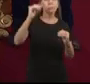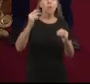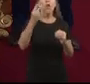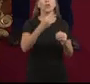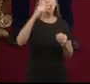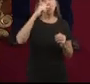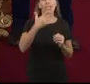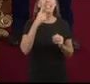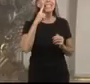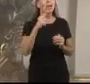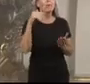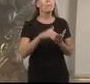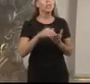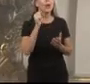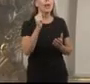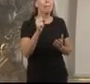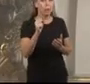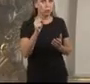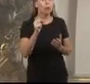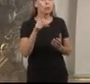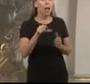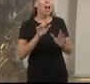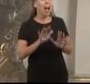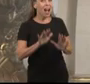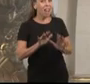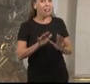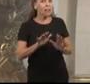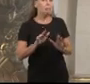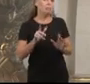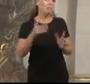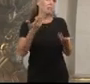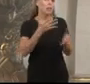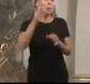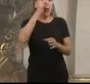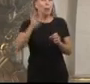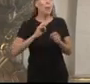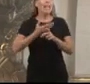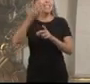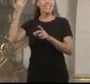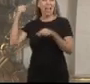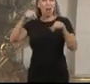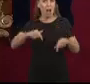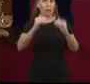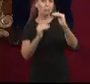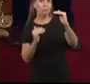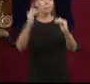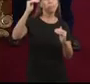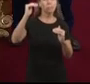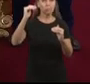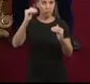275.000 millones de pesos, logrando de esta manera, y luego de más de casi 20 años, superávit financiero